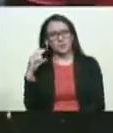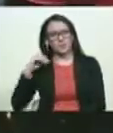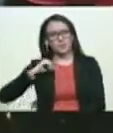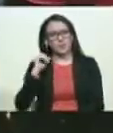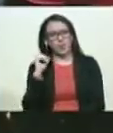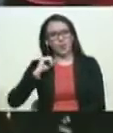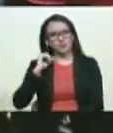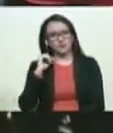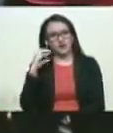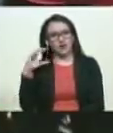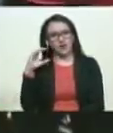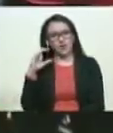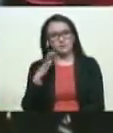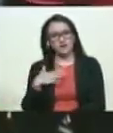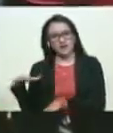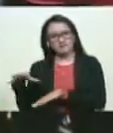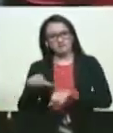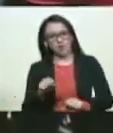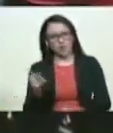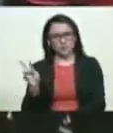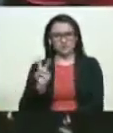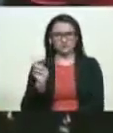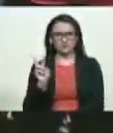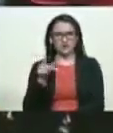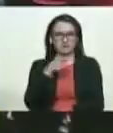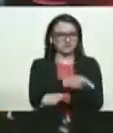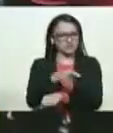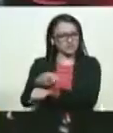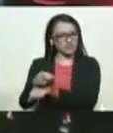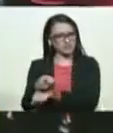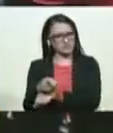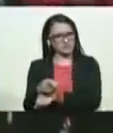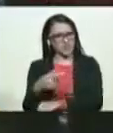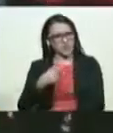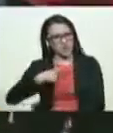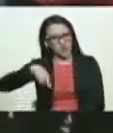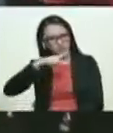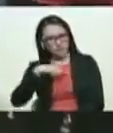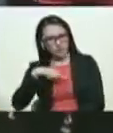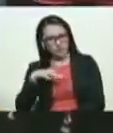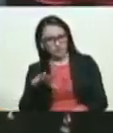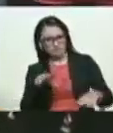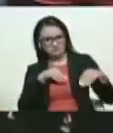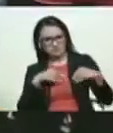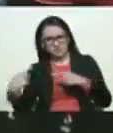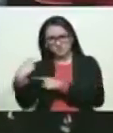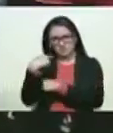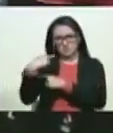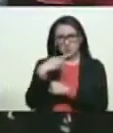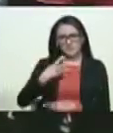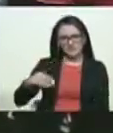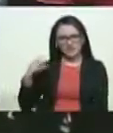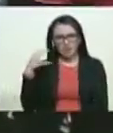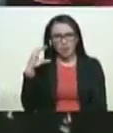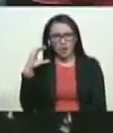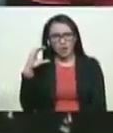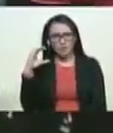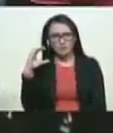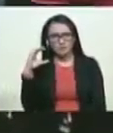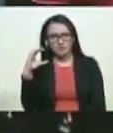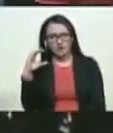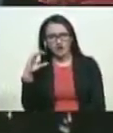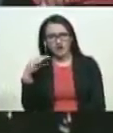venezuela y nosotros vamos a dejar que santos uribe venga a gobernar a venezuela con un